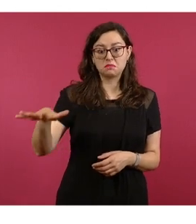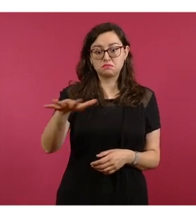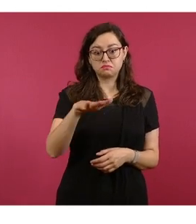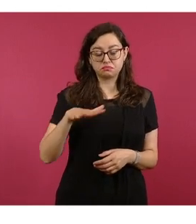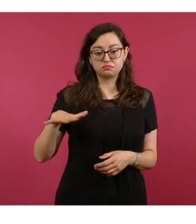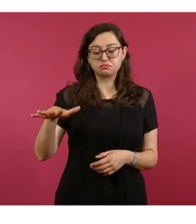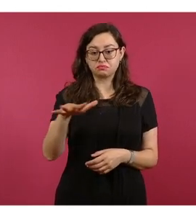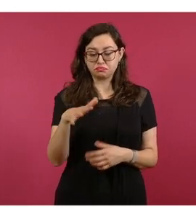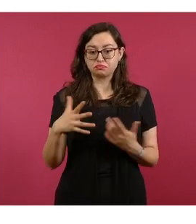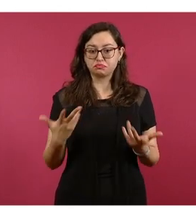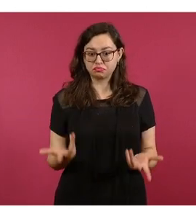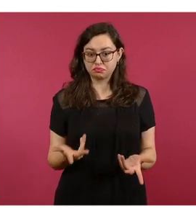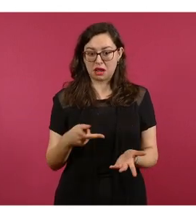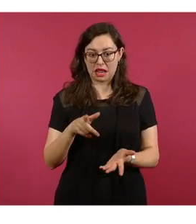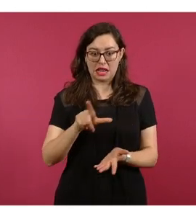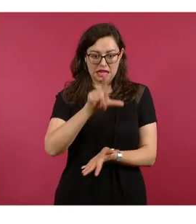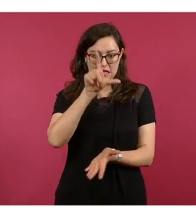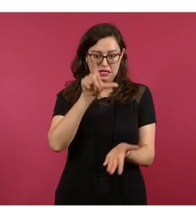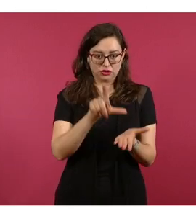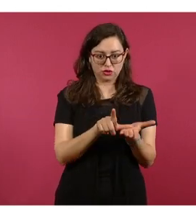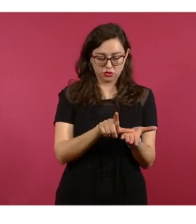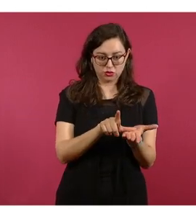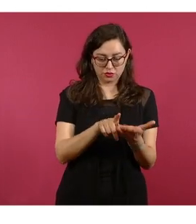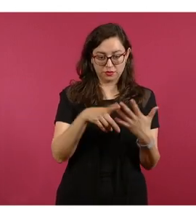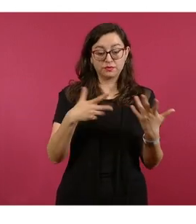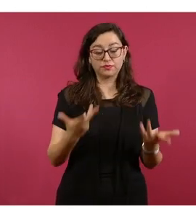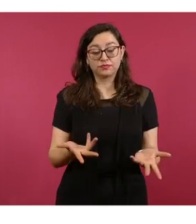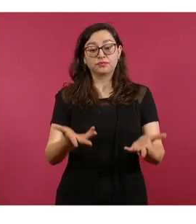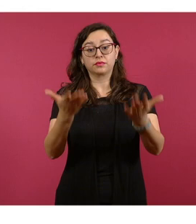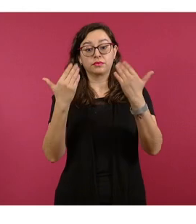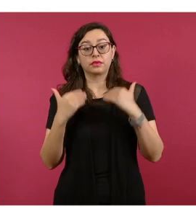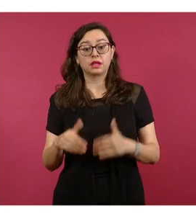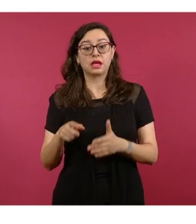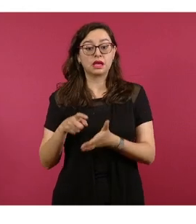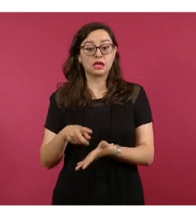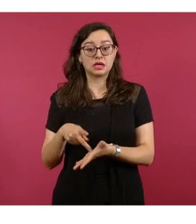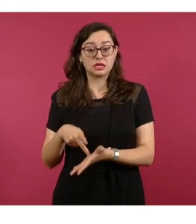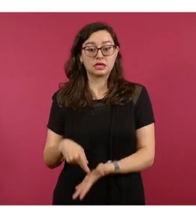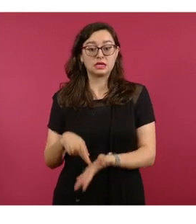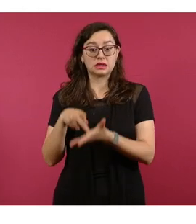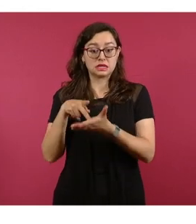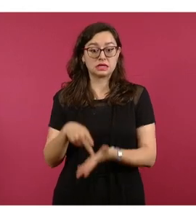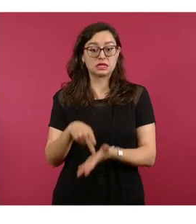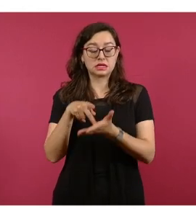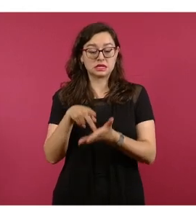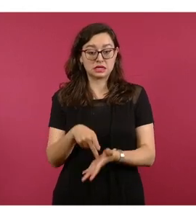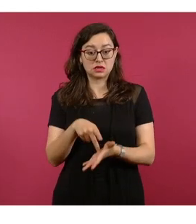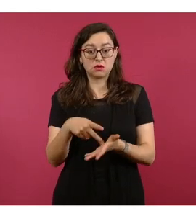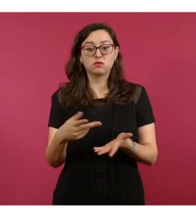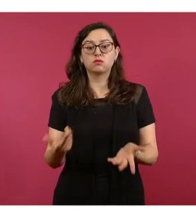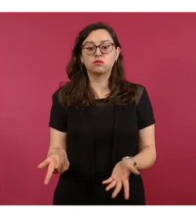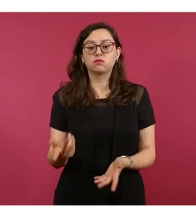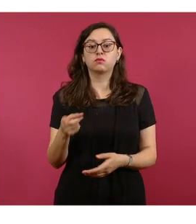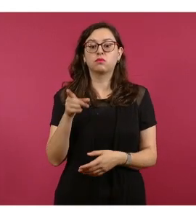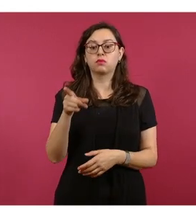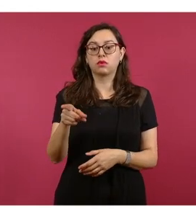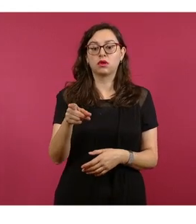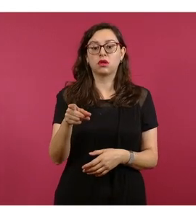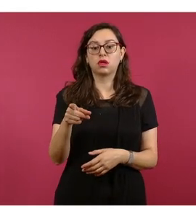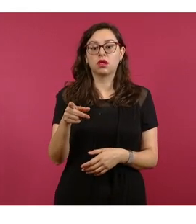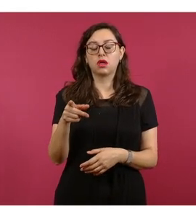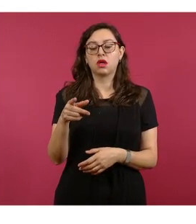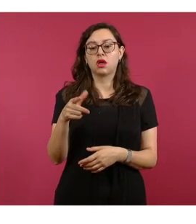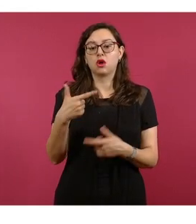Y en el caso del gas por kilo, el gas de mayor consumo a nivel nacional, el que se vende por cilindros, nos encontramos con Grupo Rama,